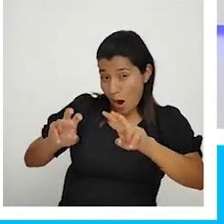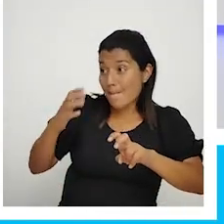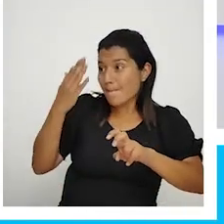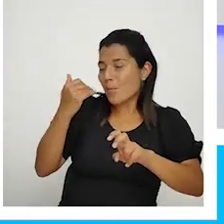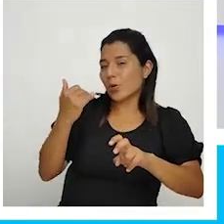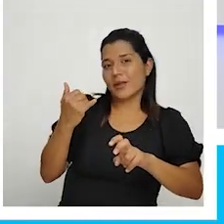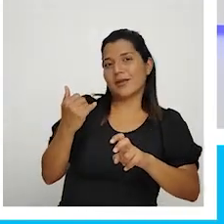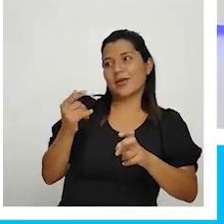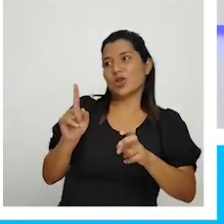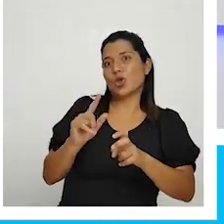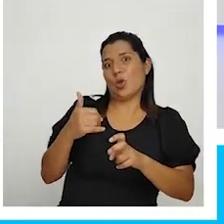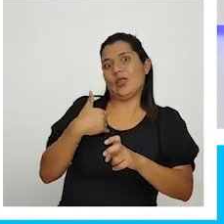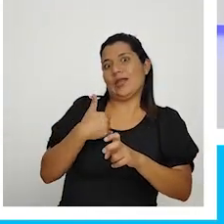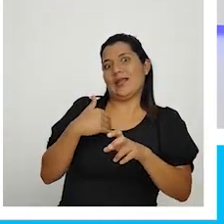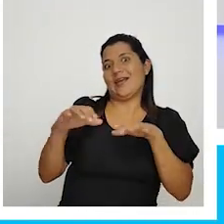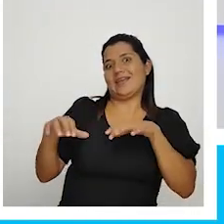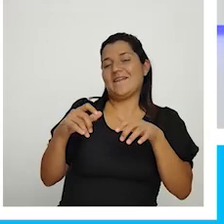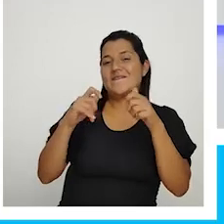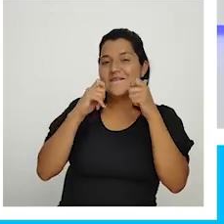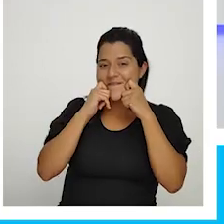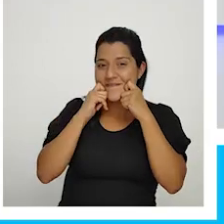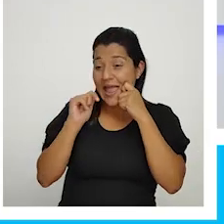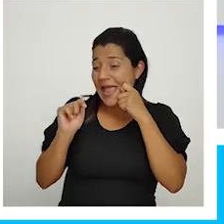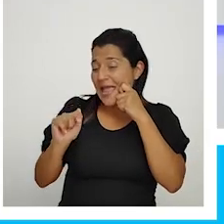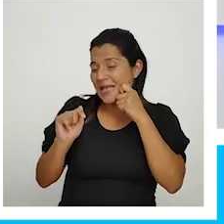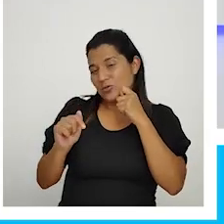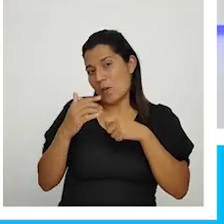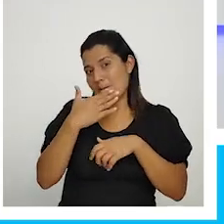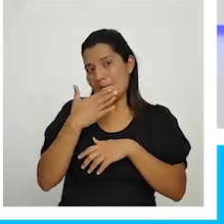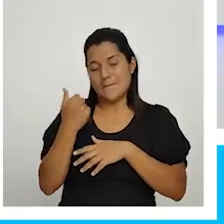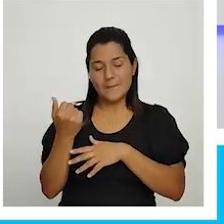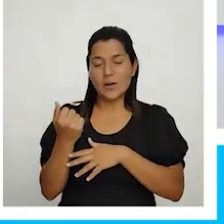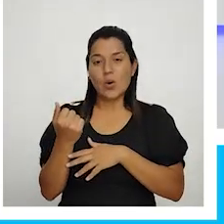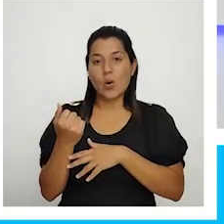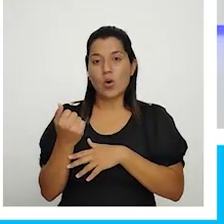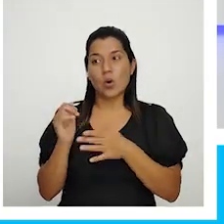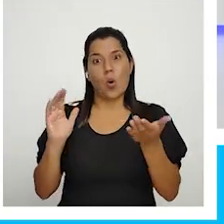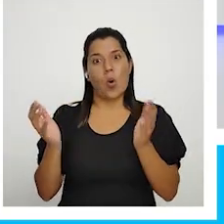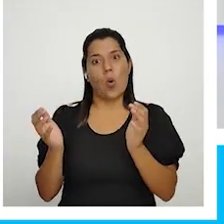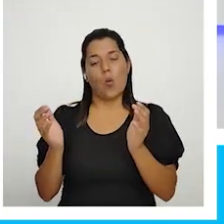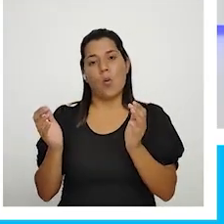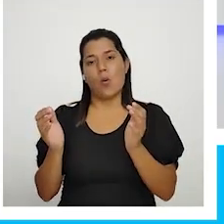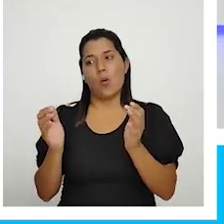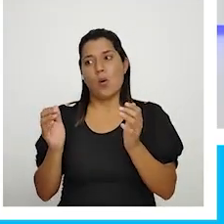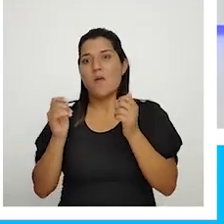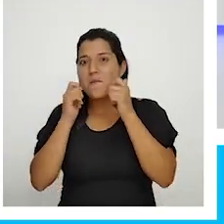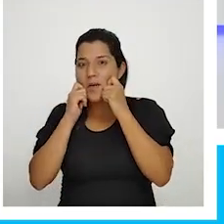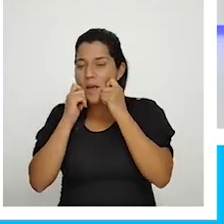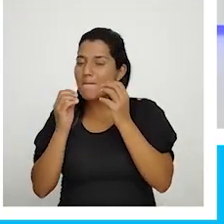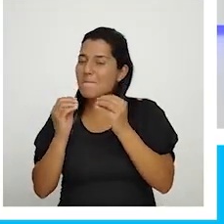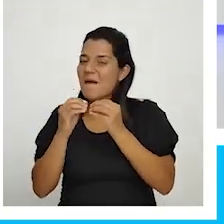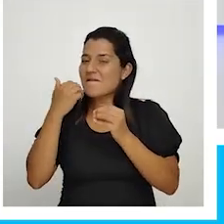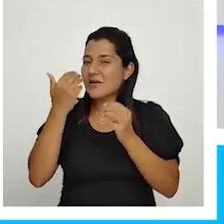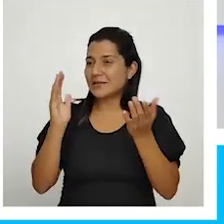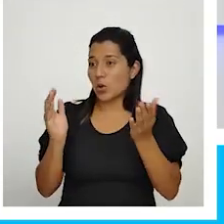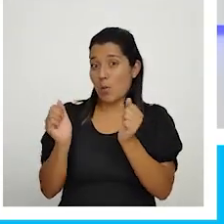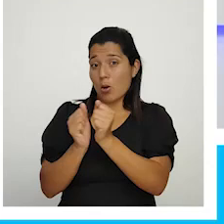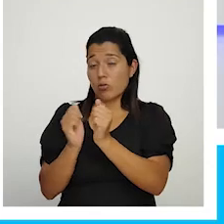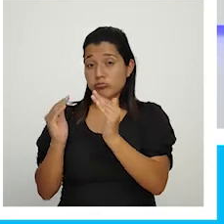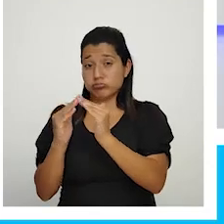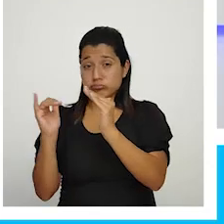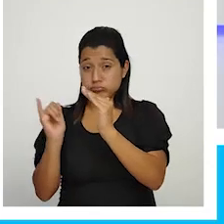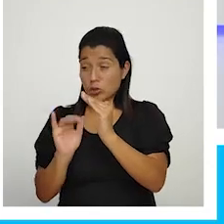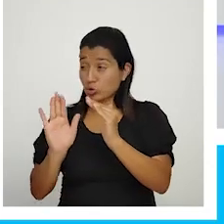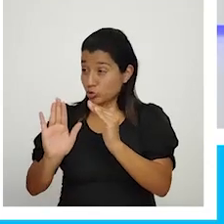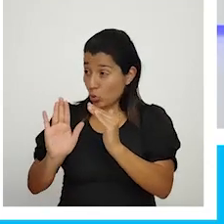que a veces se hacen más, más oportunos que cuando estuvimos en la pandemia y vivimos muchas situaciones. Toda esa investigación que vos